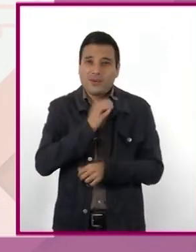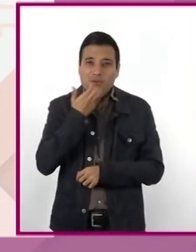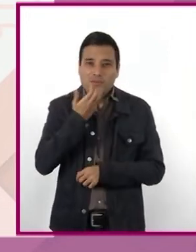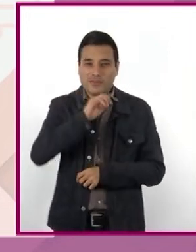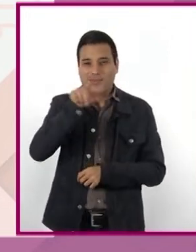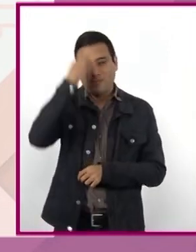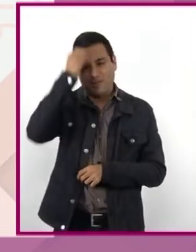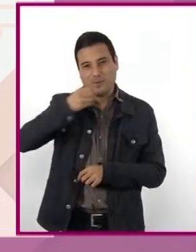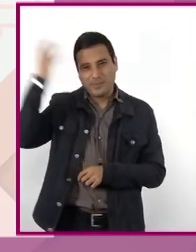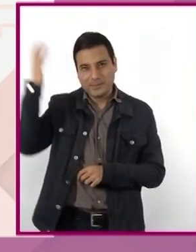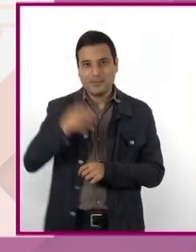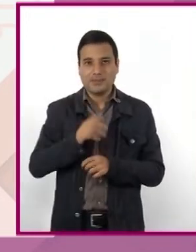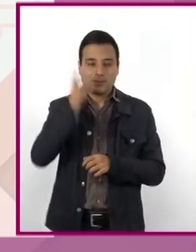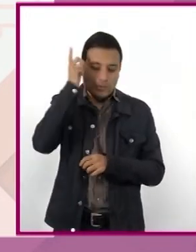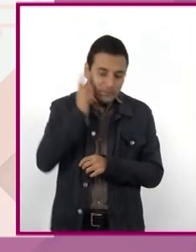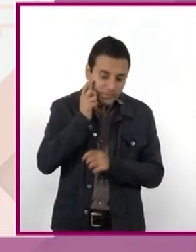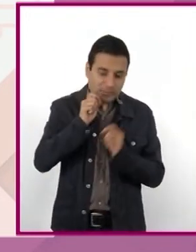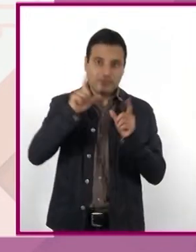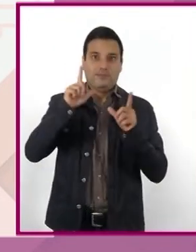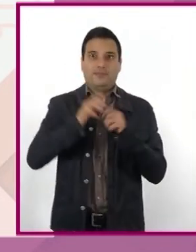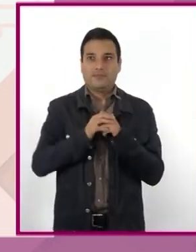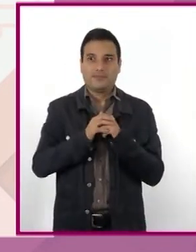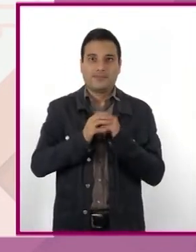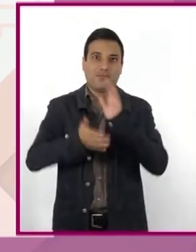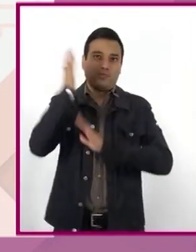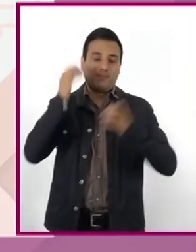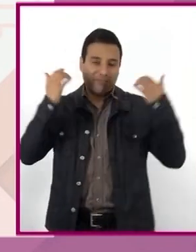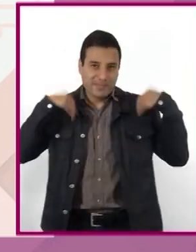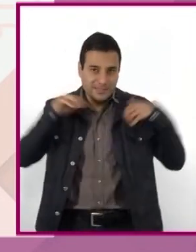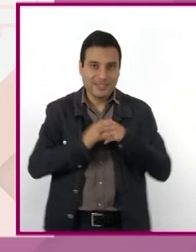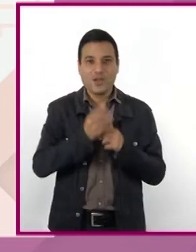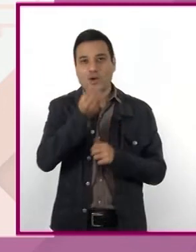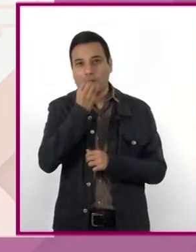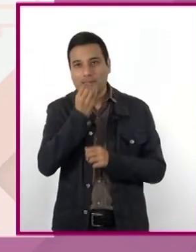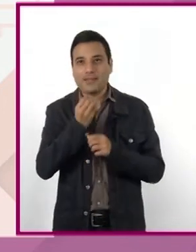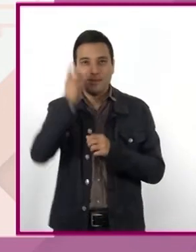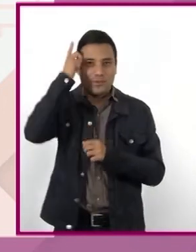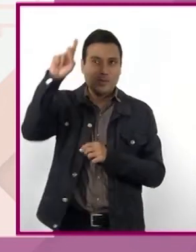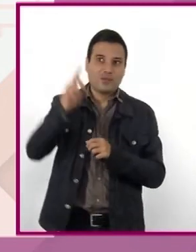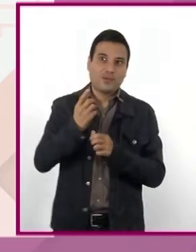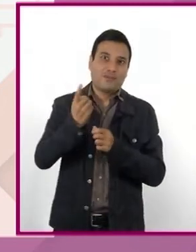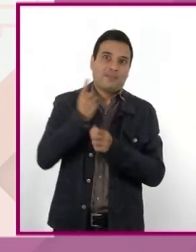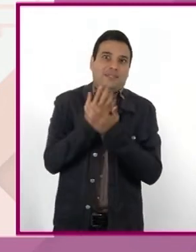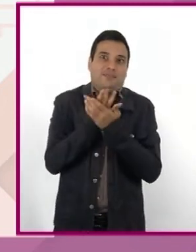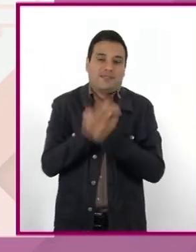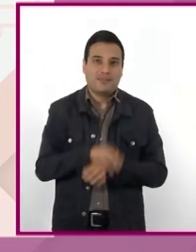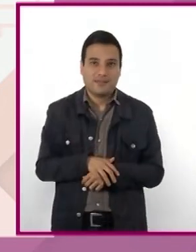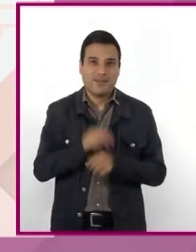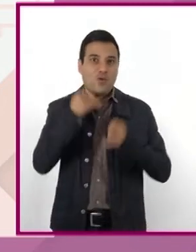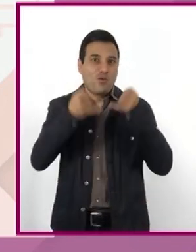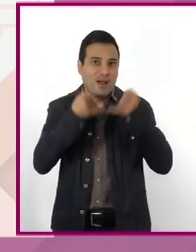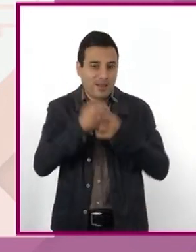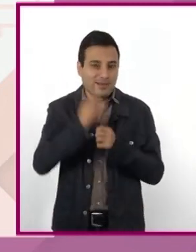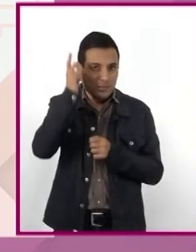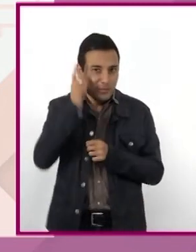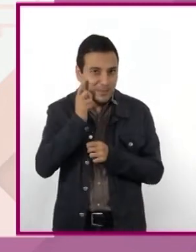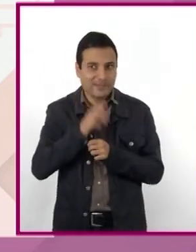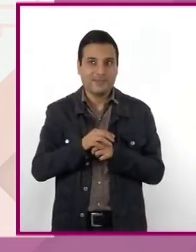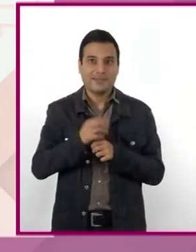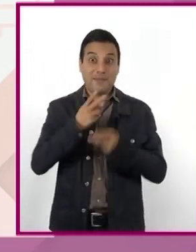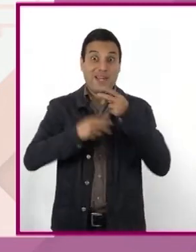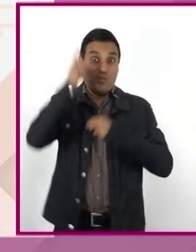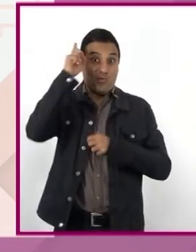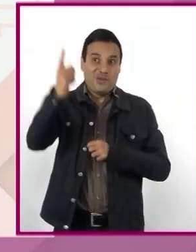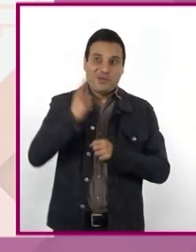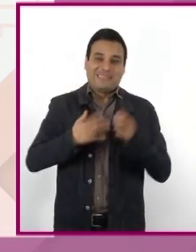olvidarla, despertarse, salir a pasear, comer, esperar al amo, jugar, dormir, festejar la llegada